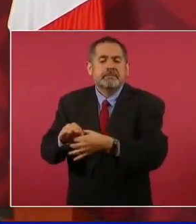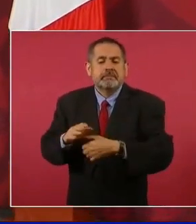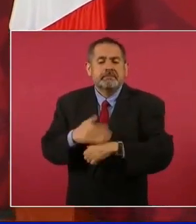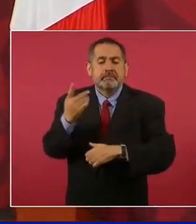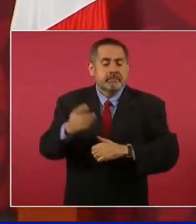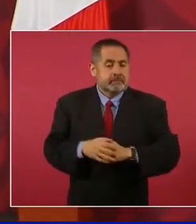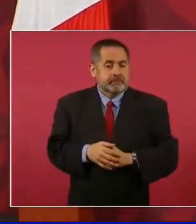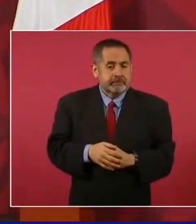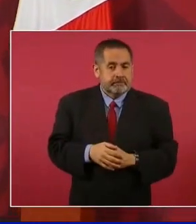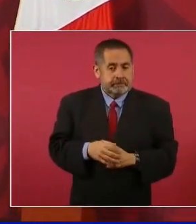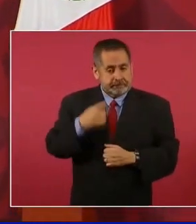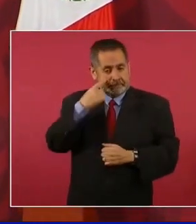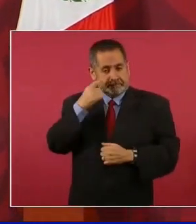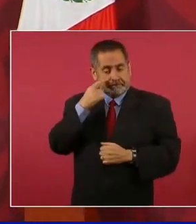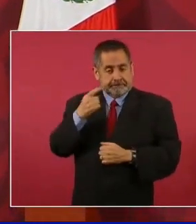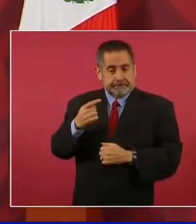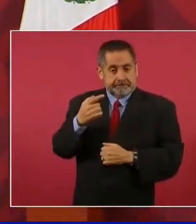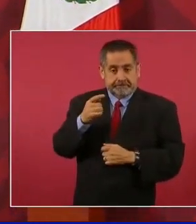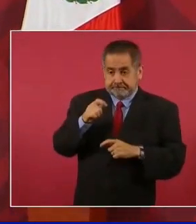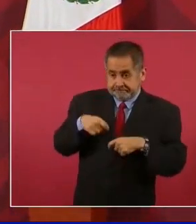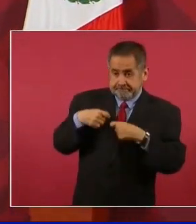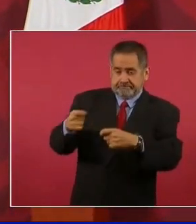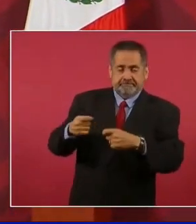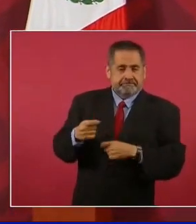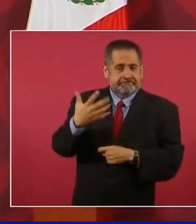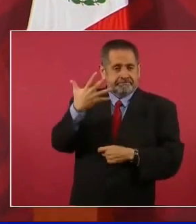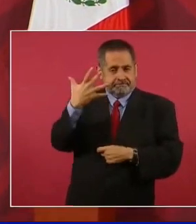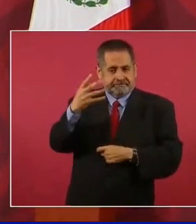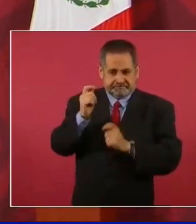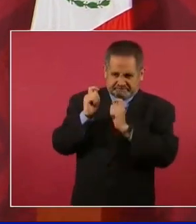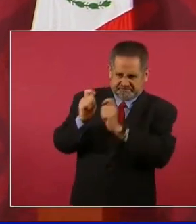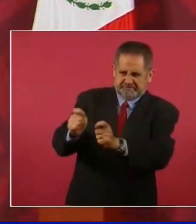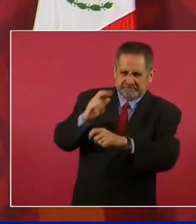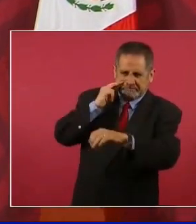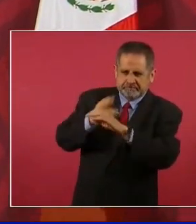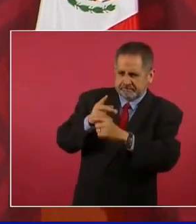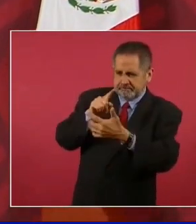Porque de las 5 misiones del ejército,